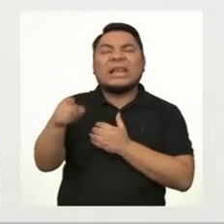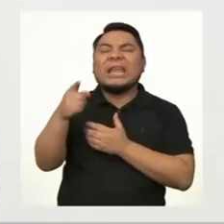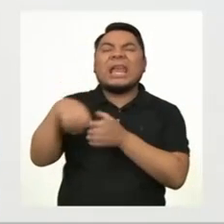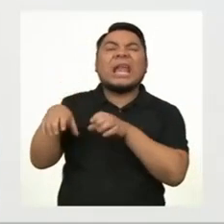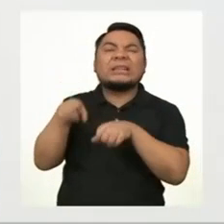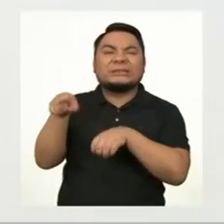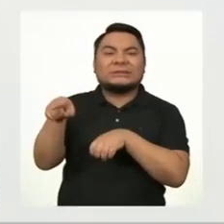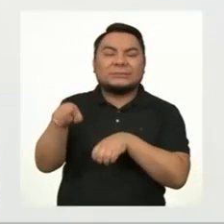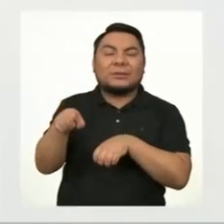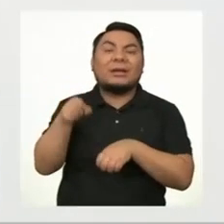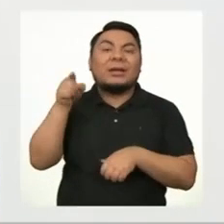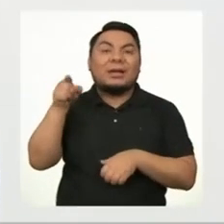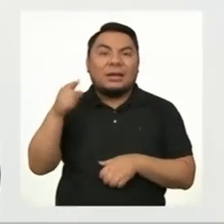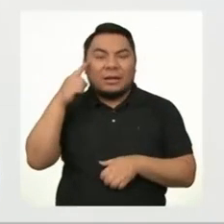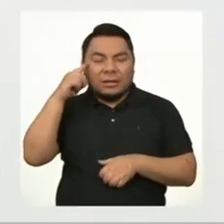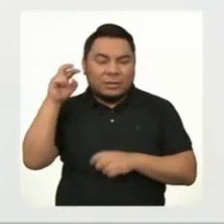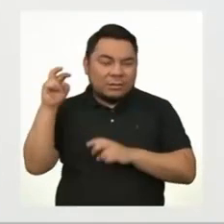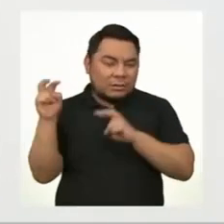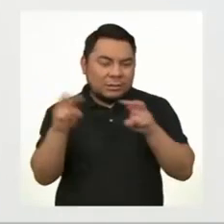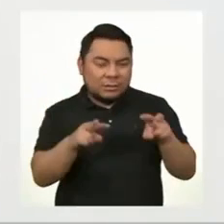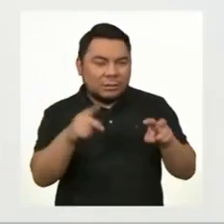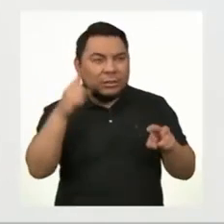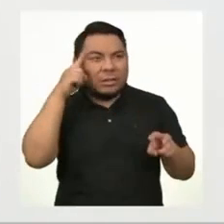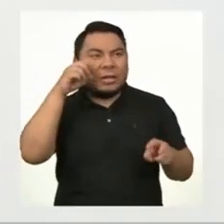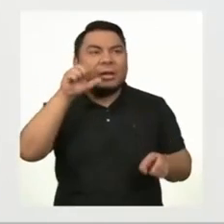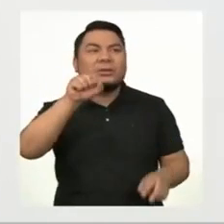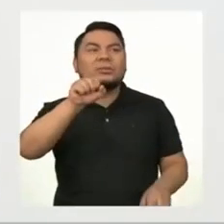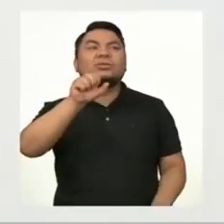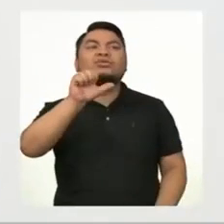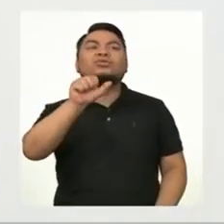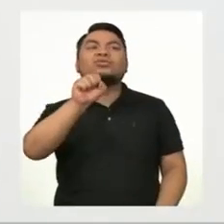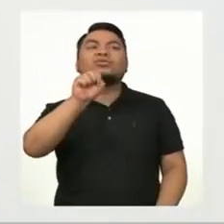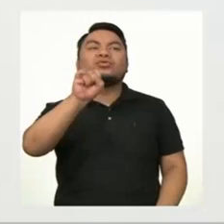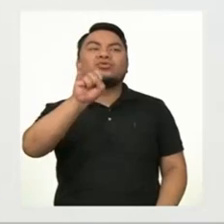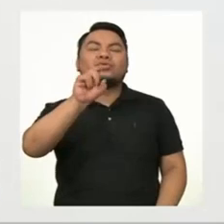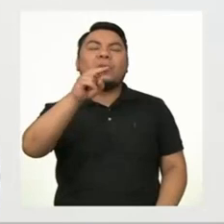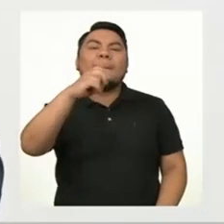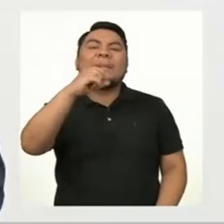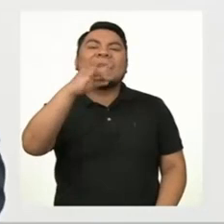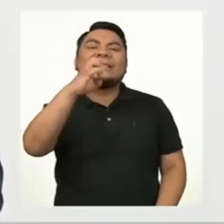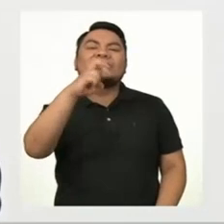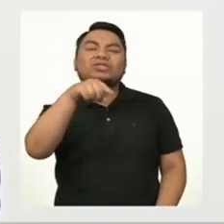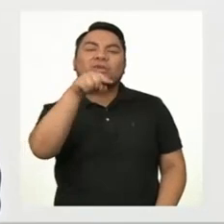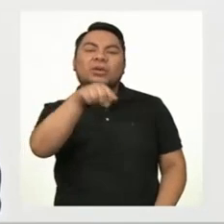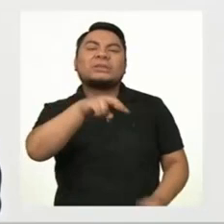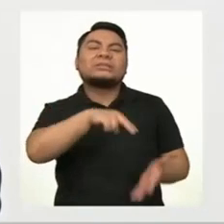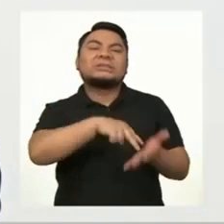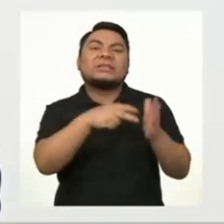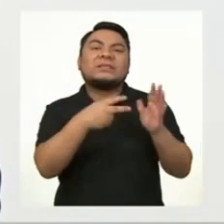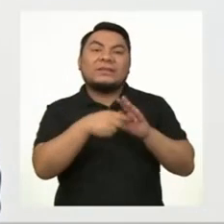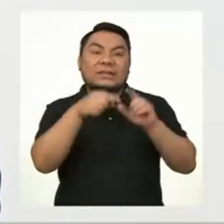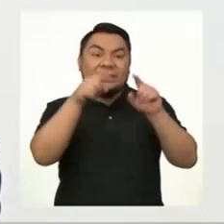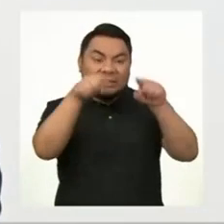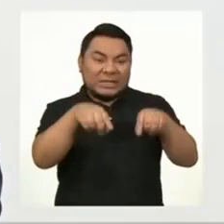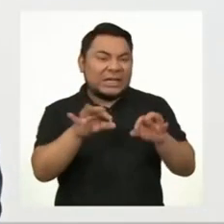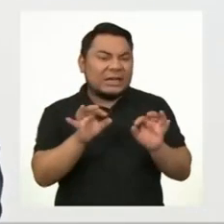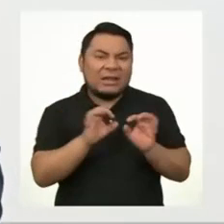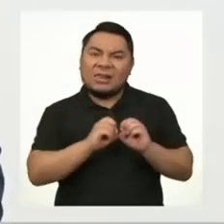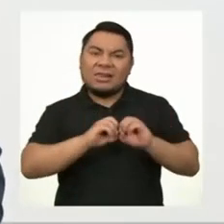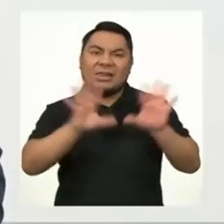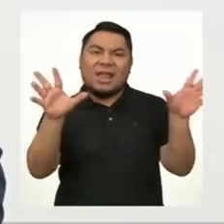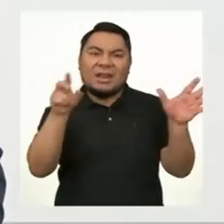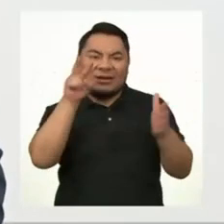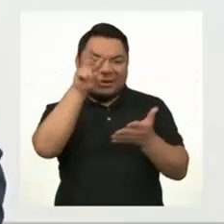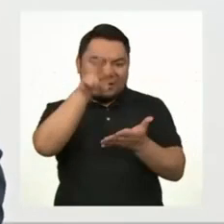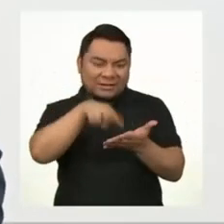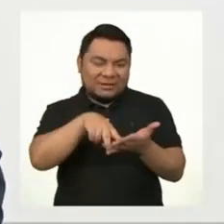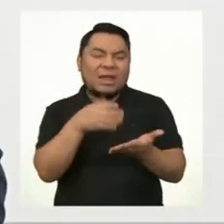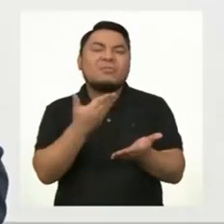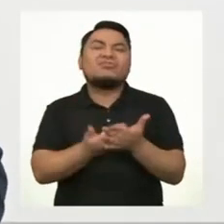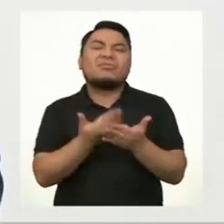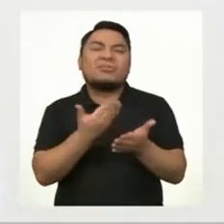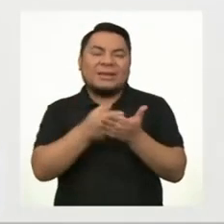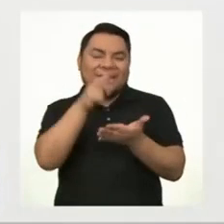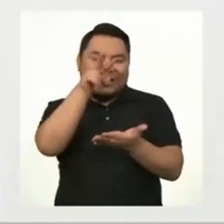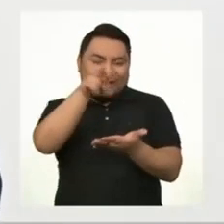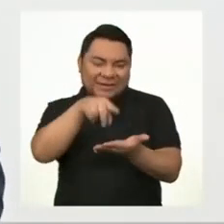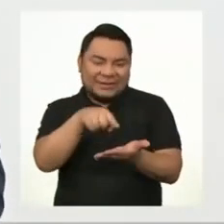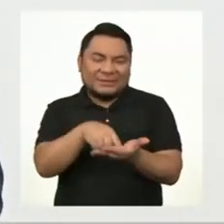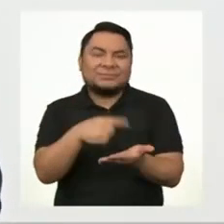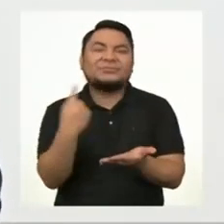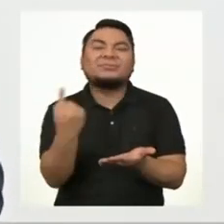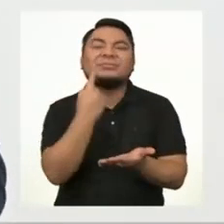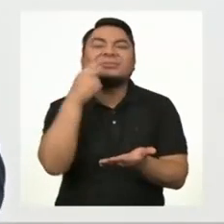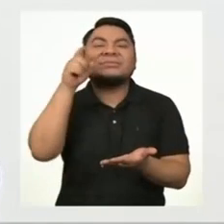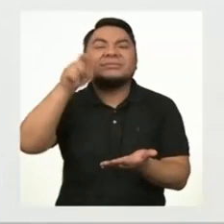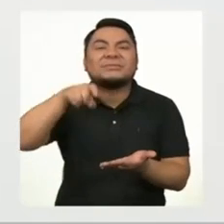La de supresión, porque la idea principal está explícita en el texto y para evidenciarla